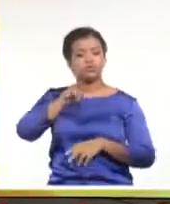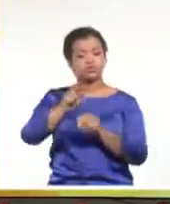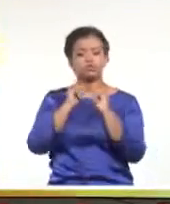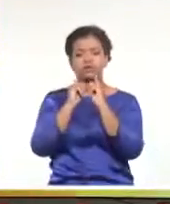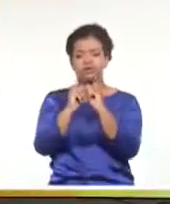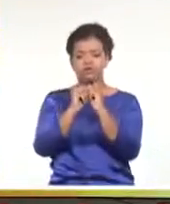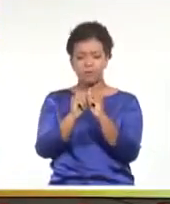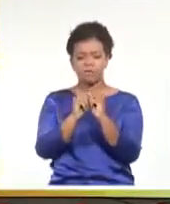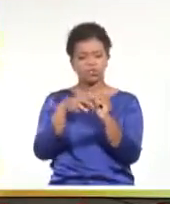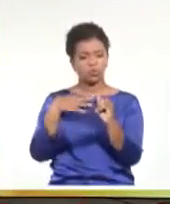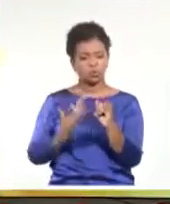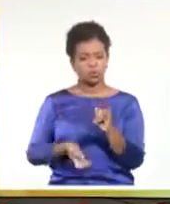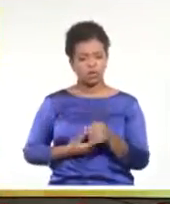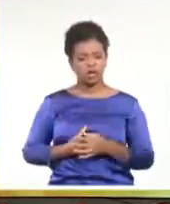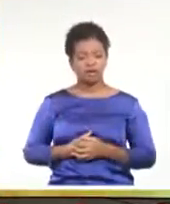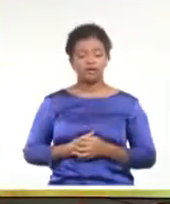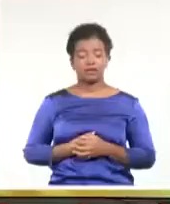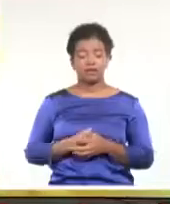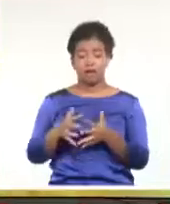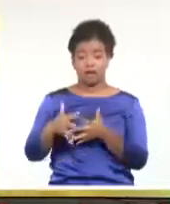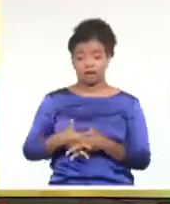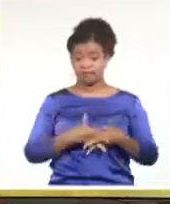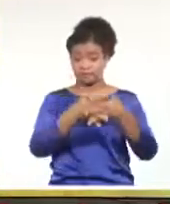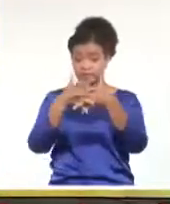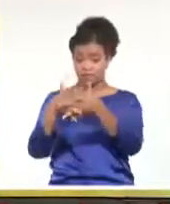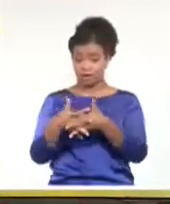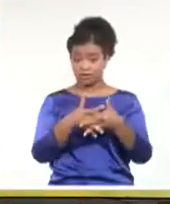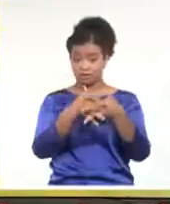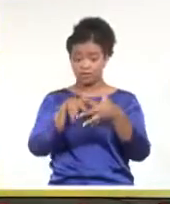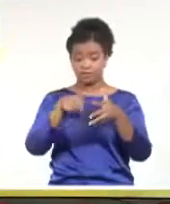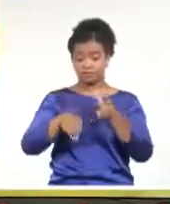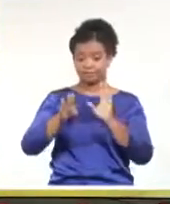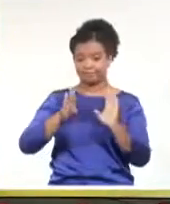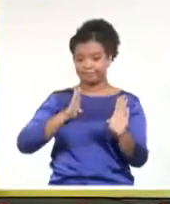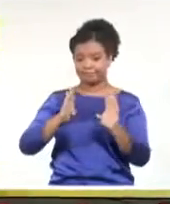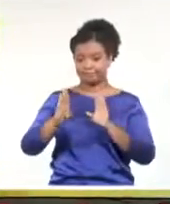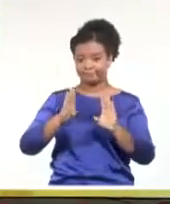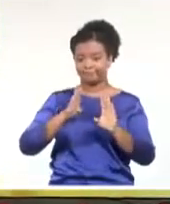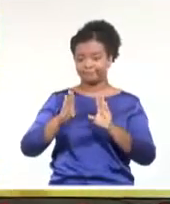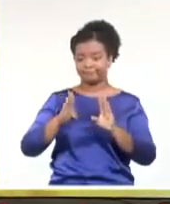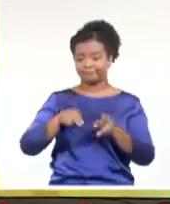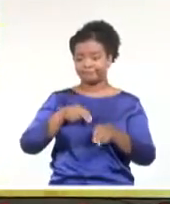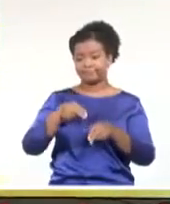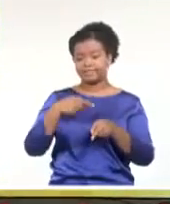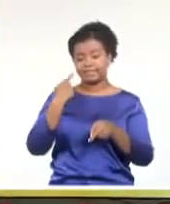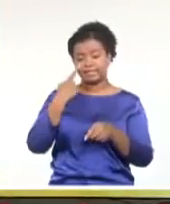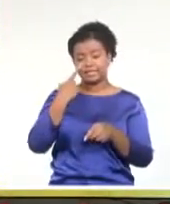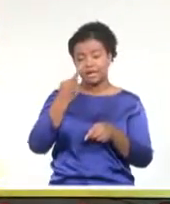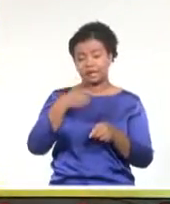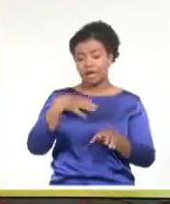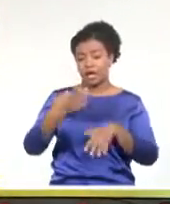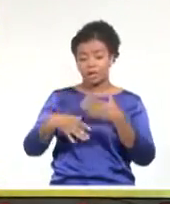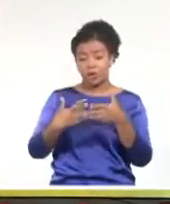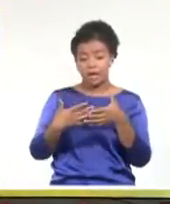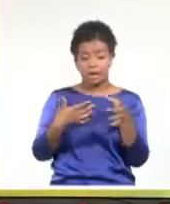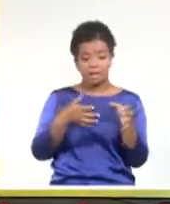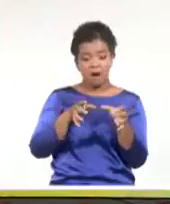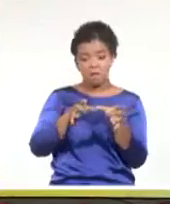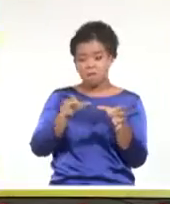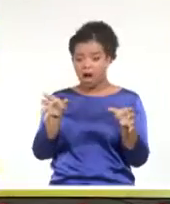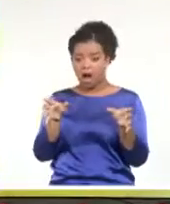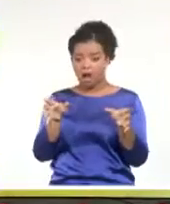destacamos en titulares. En Estados Unidos, en medio de un escenario altamente polarizado